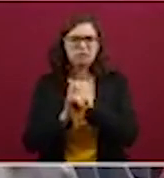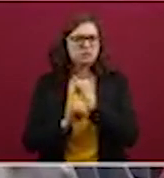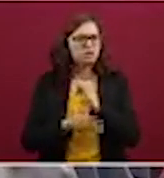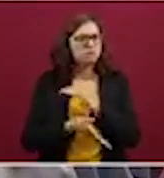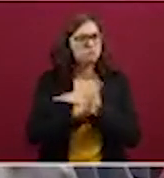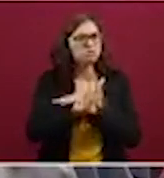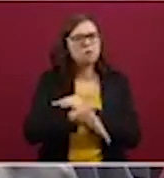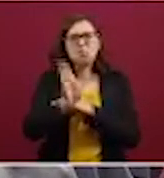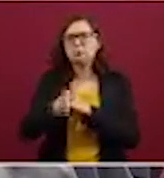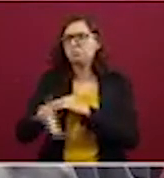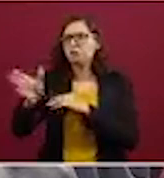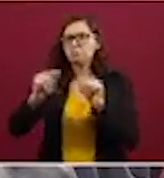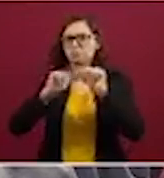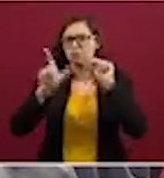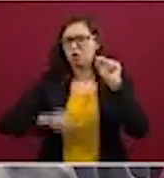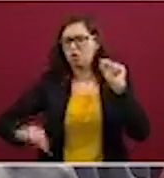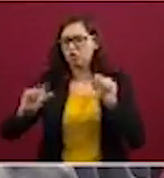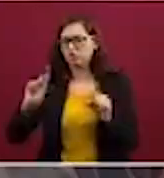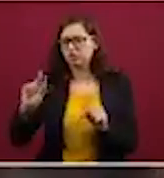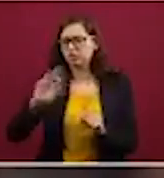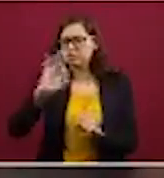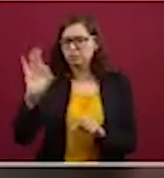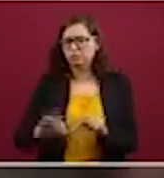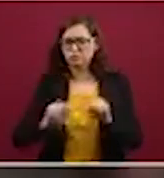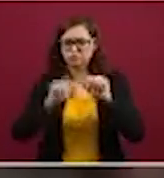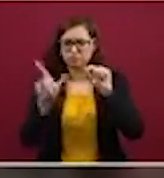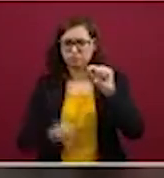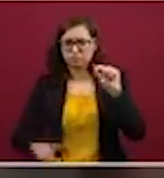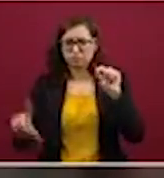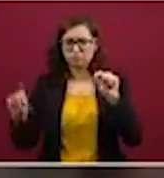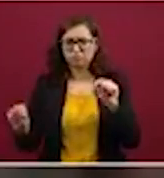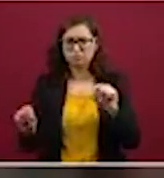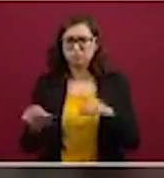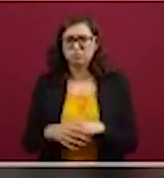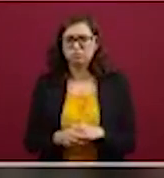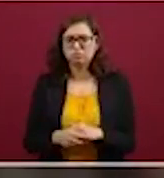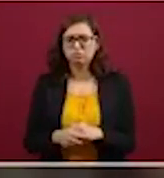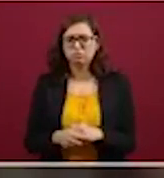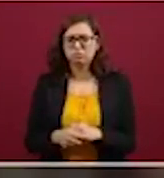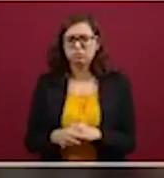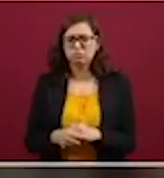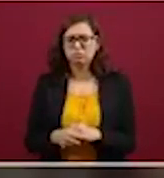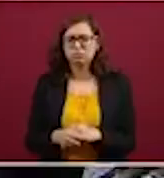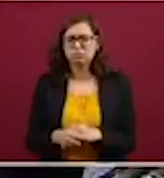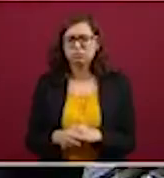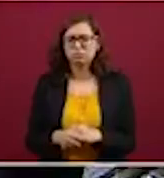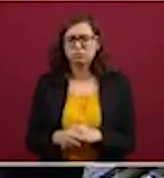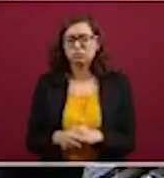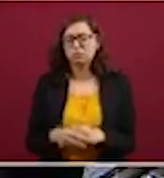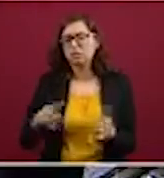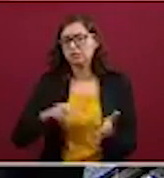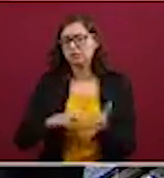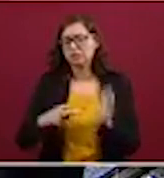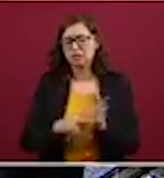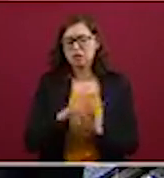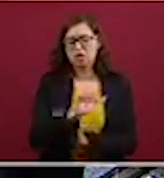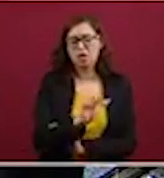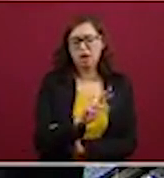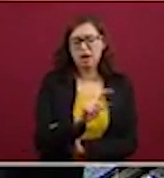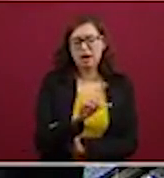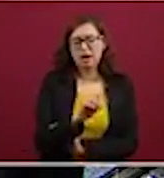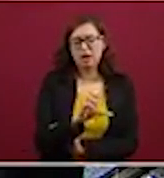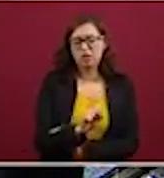al 80% del país saber este si en la comida que tuvo con este el ingeniero carlos slim